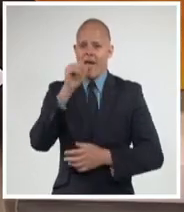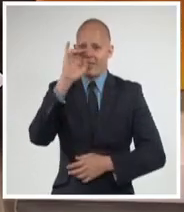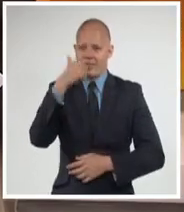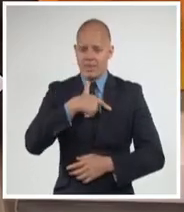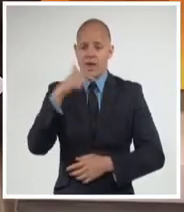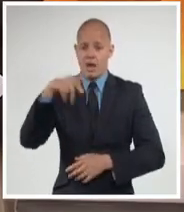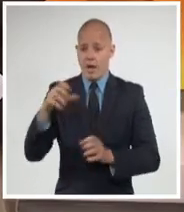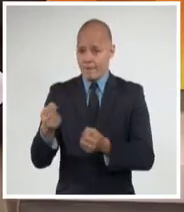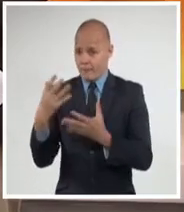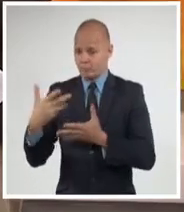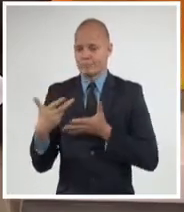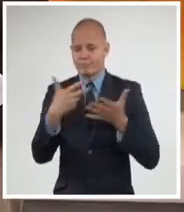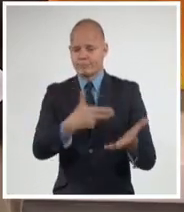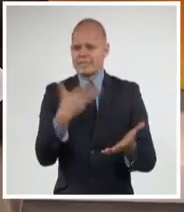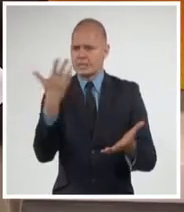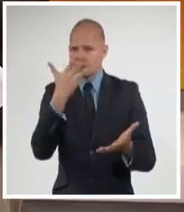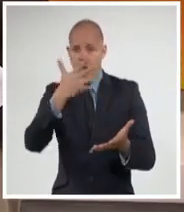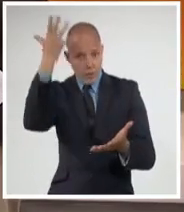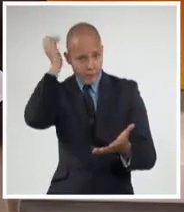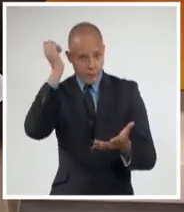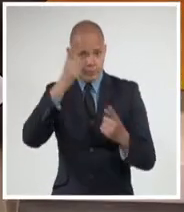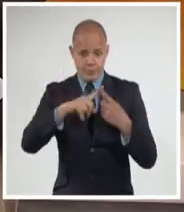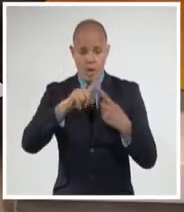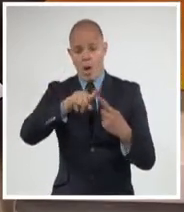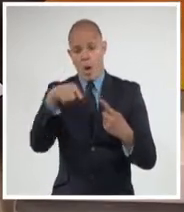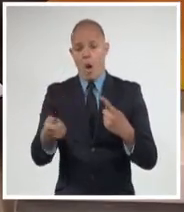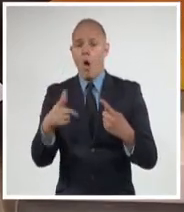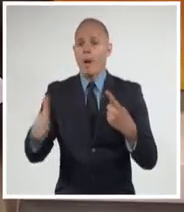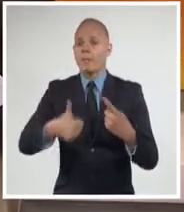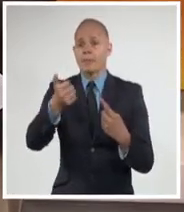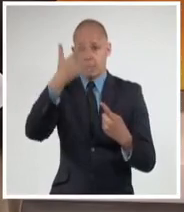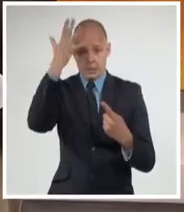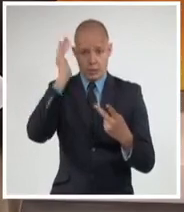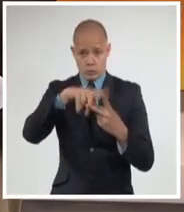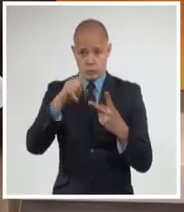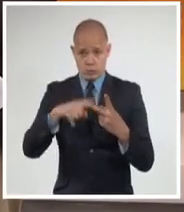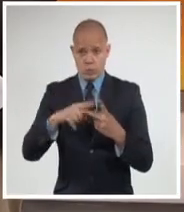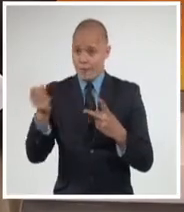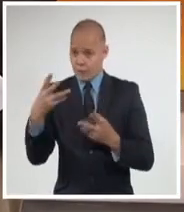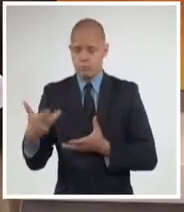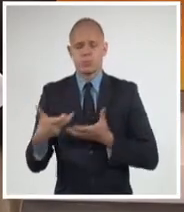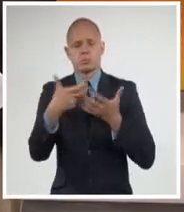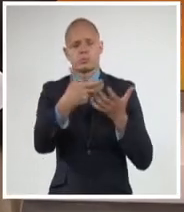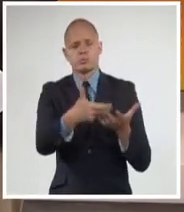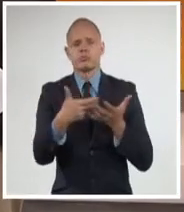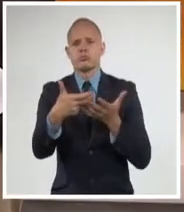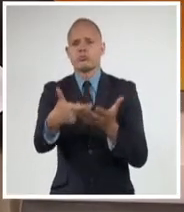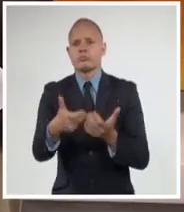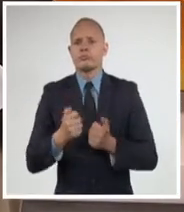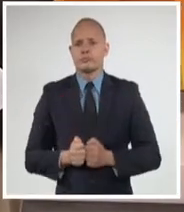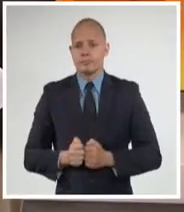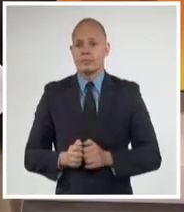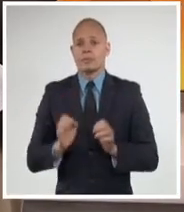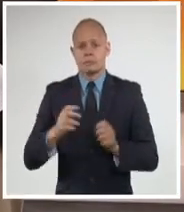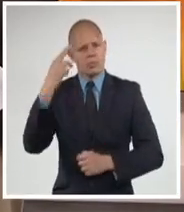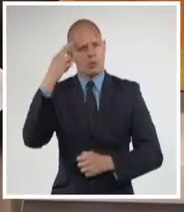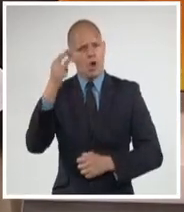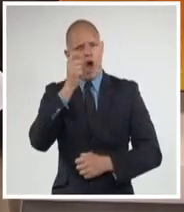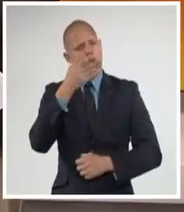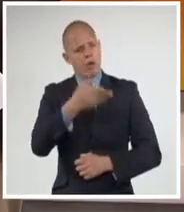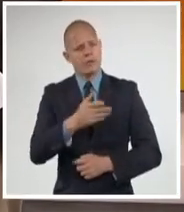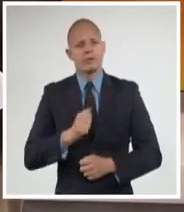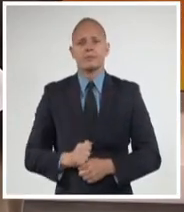nombre del general de ejército Raúl Castro Ruz, del primer secretario del Comité Central del Partido Comunista de Cuba y presidente de la República,